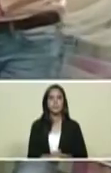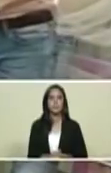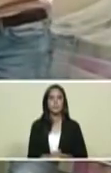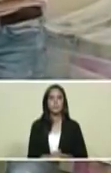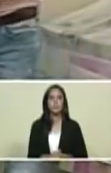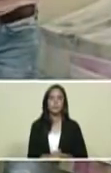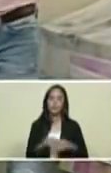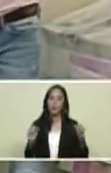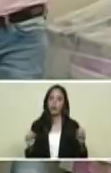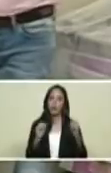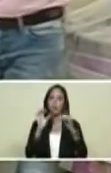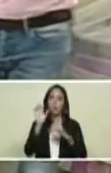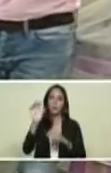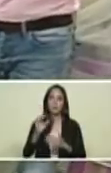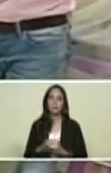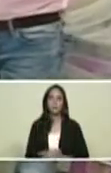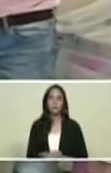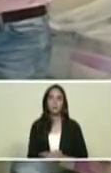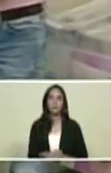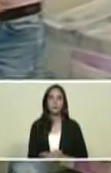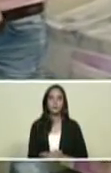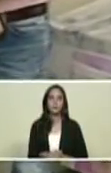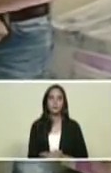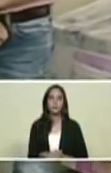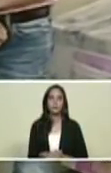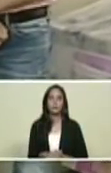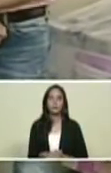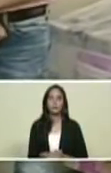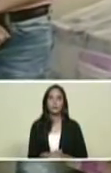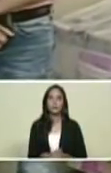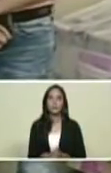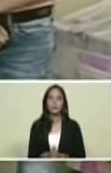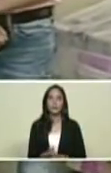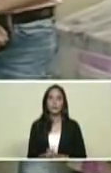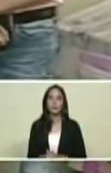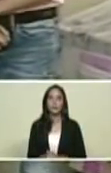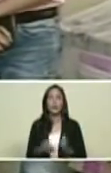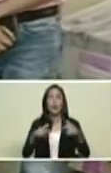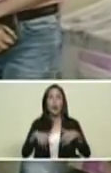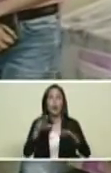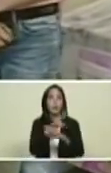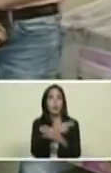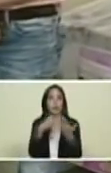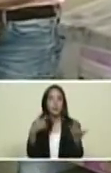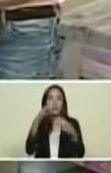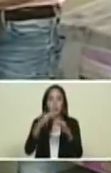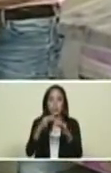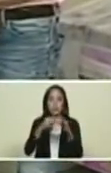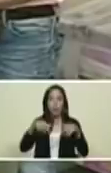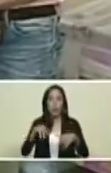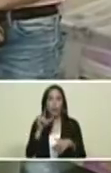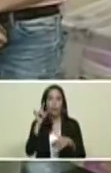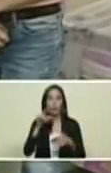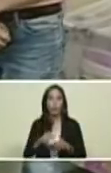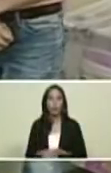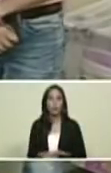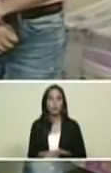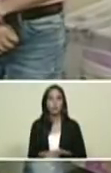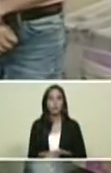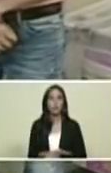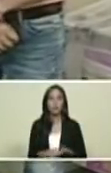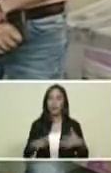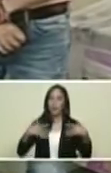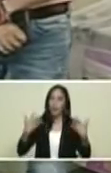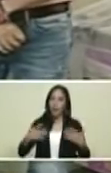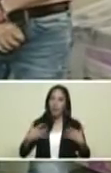¡Viva la patria! ¡Viva! Hoy con alegría, 17 de septiembre, reinicio